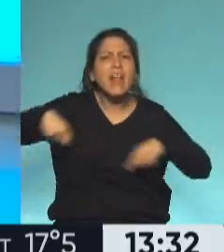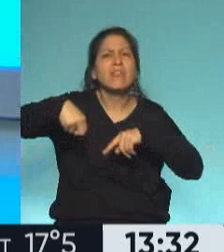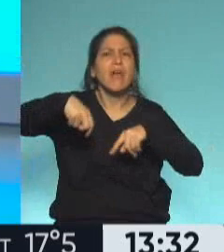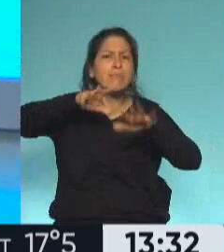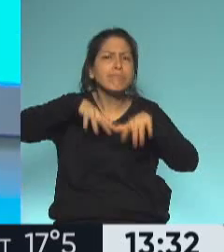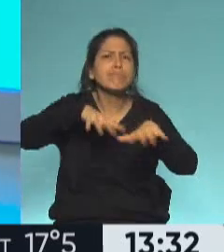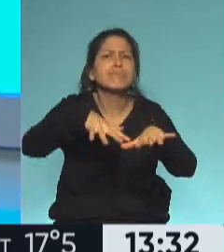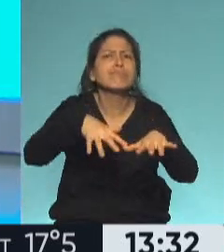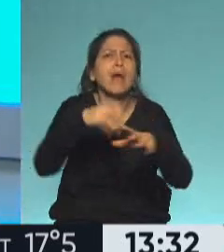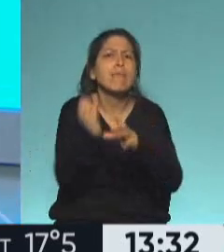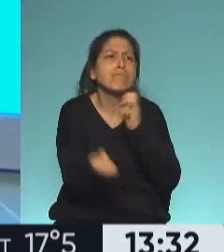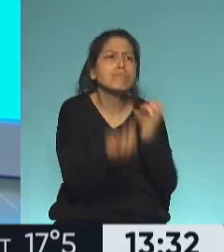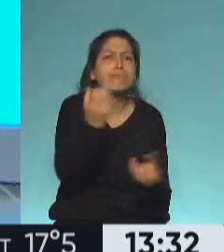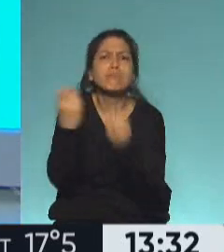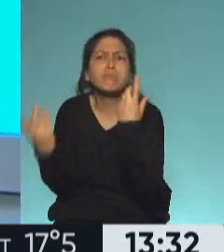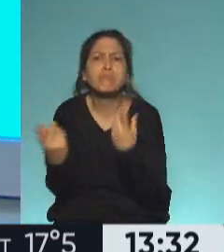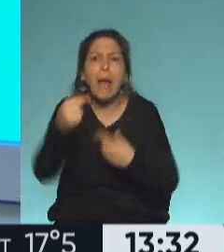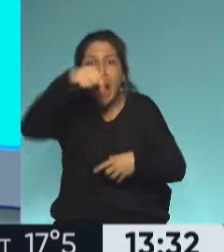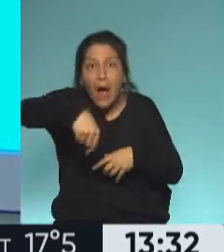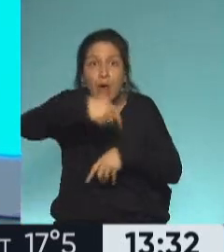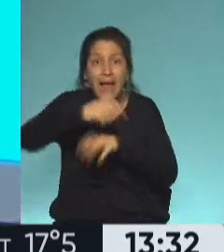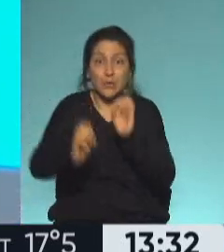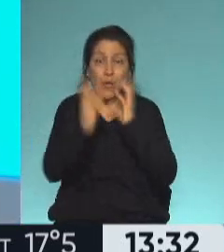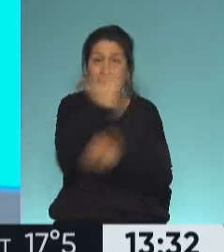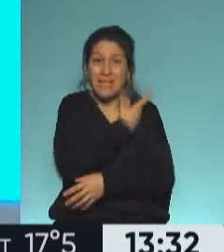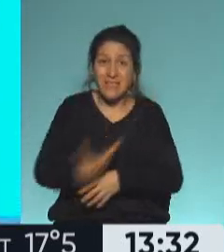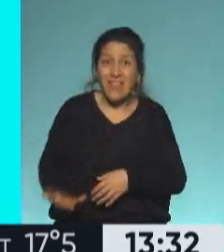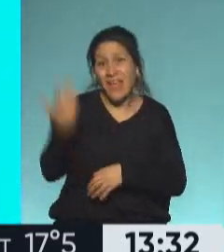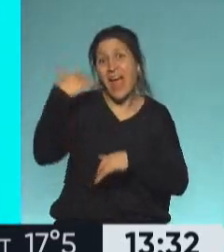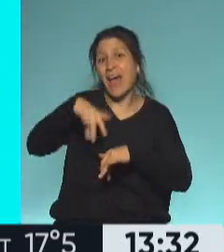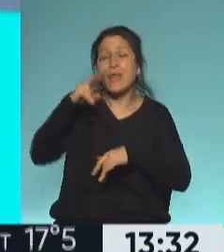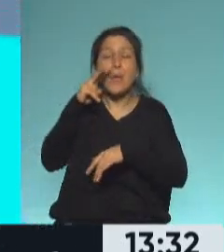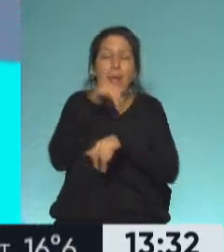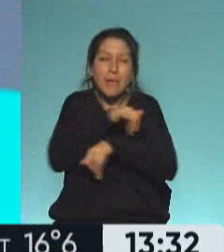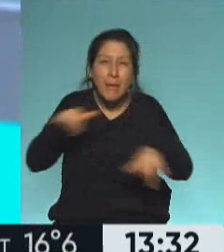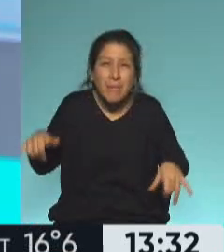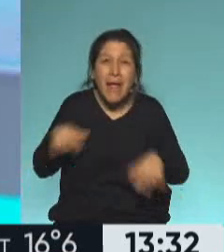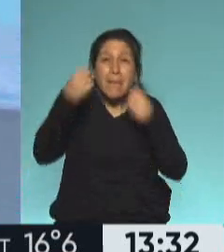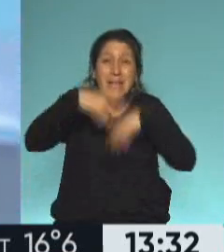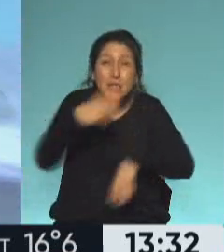contra del actual mandatario que, como veíamos en el informe, lleva gobernando Bielorrusia desde el año